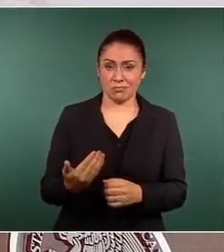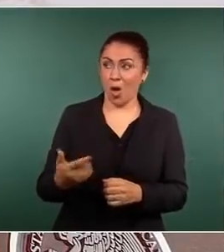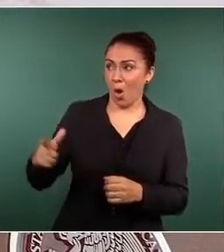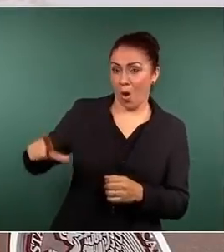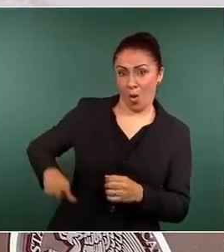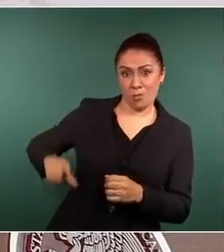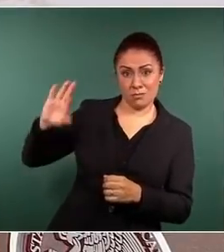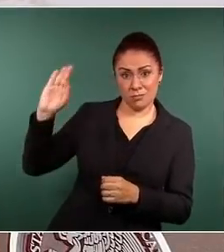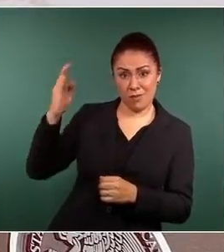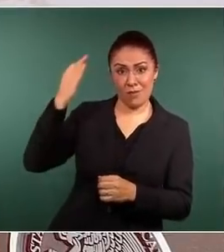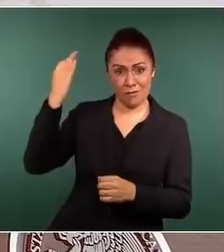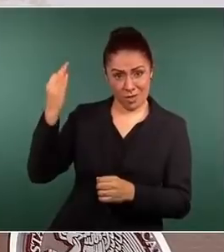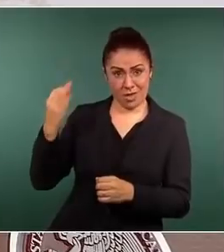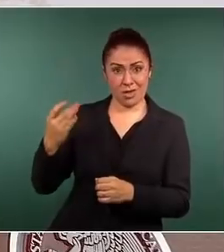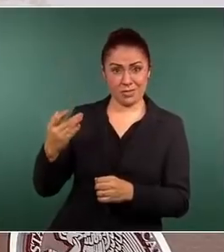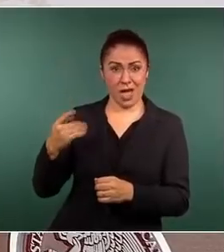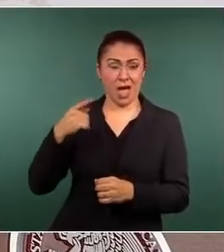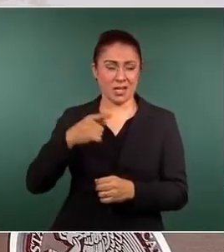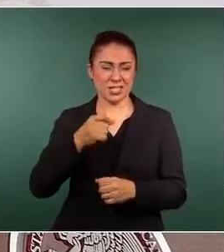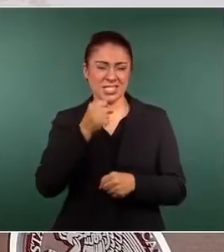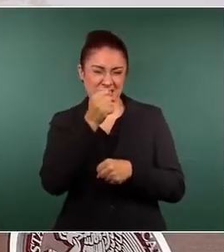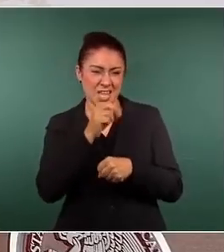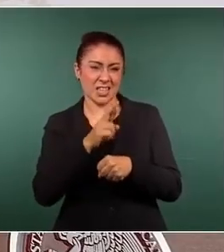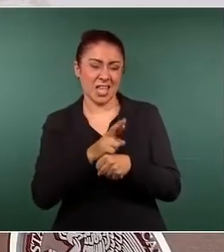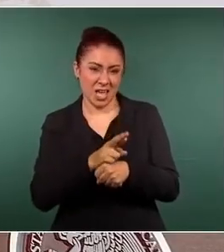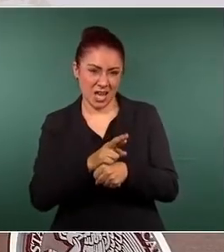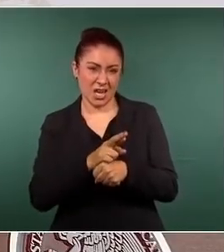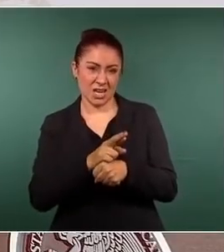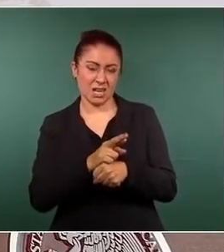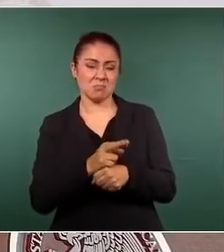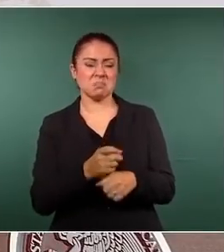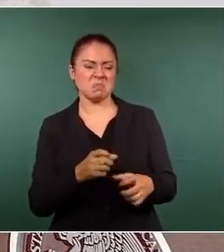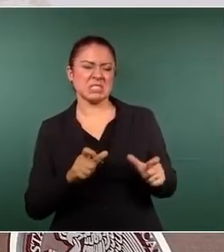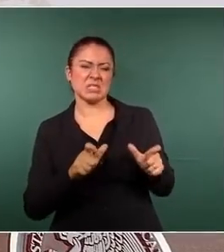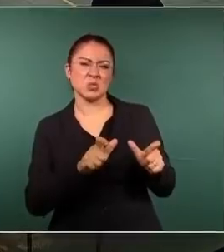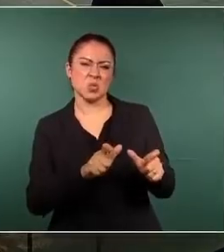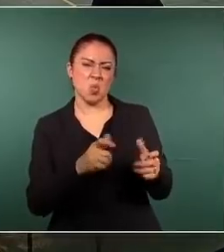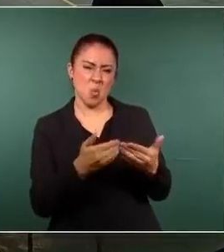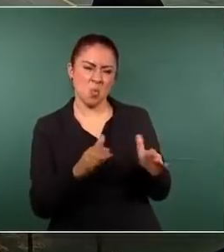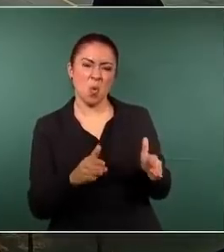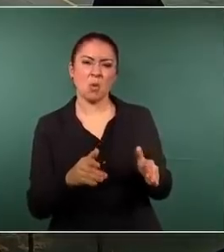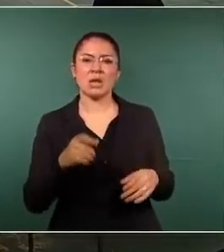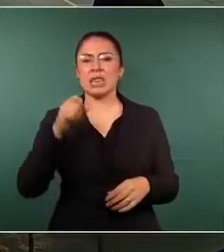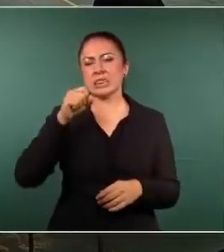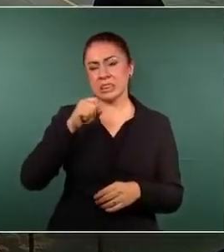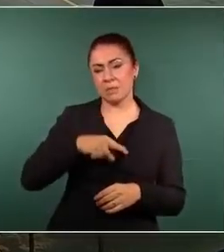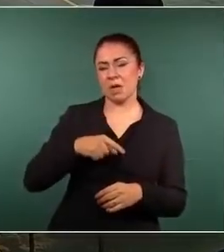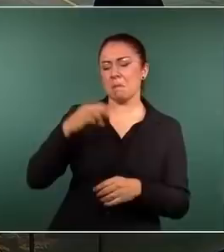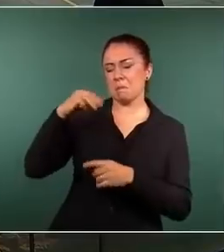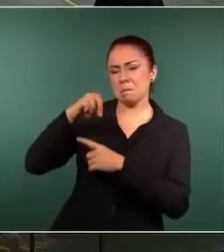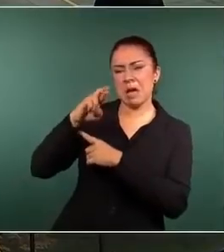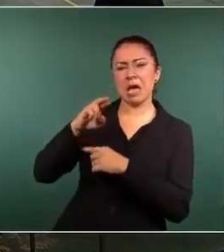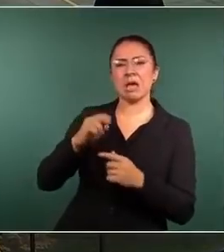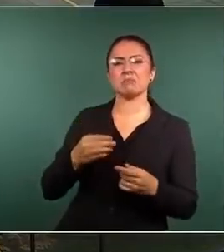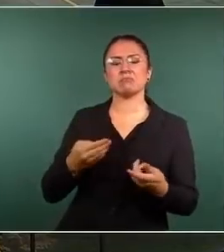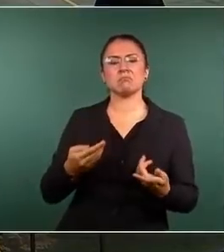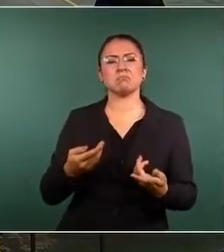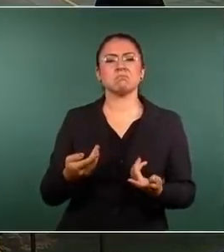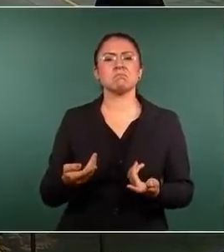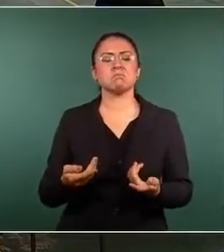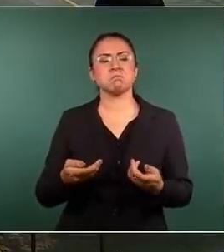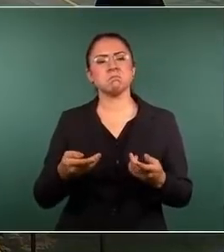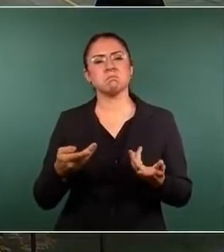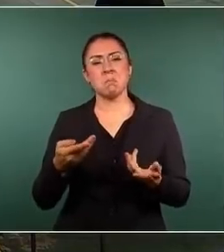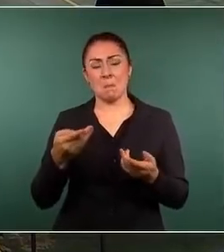federal la secretaria de seguridad pública la sedena la secretaria de la marina la guardia nacional